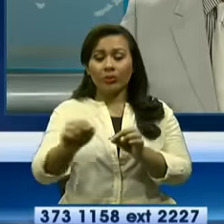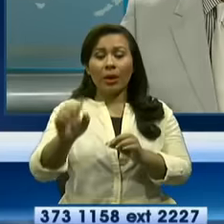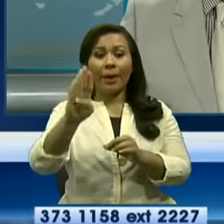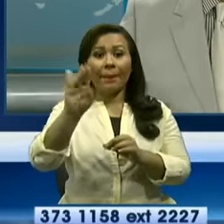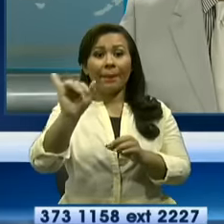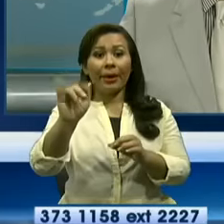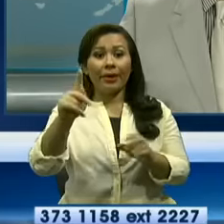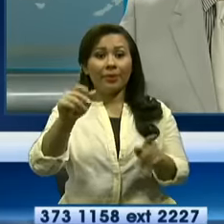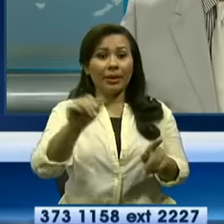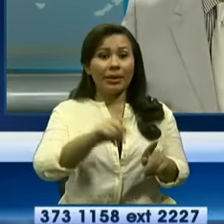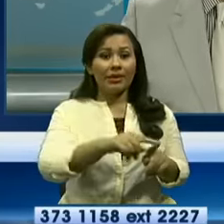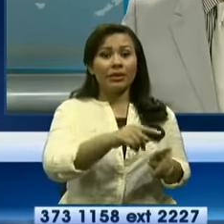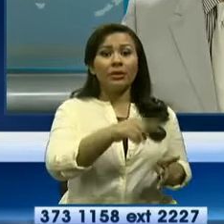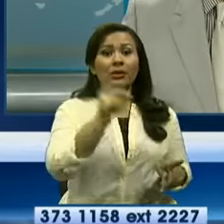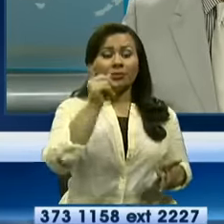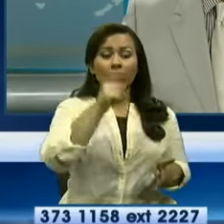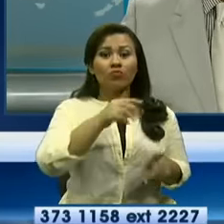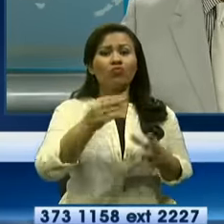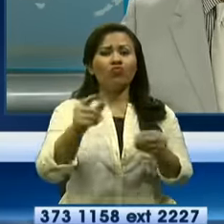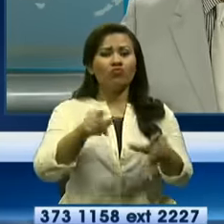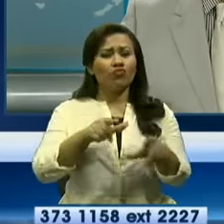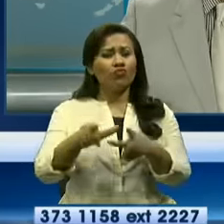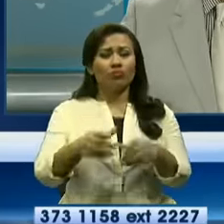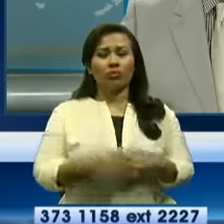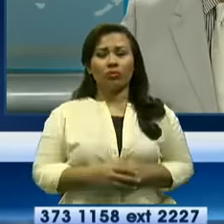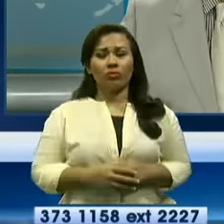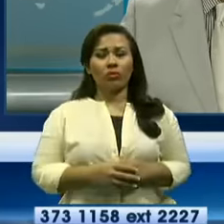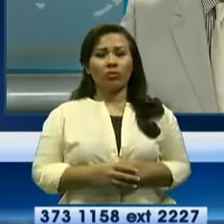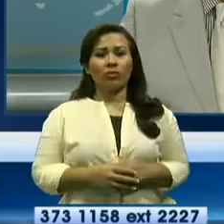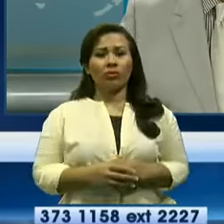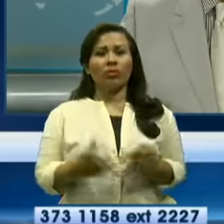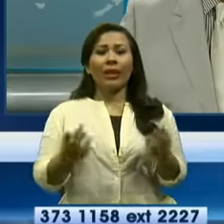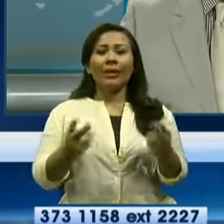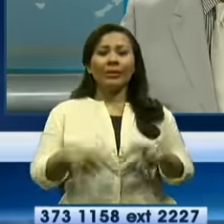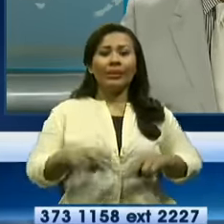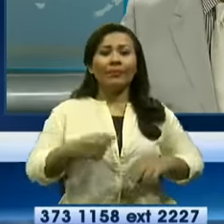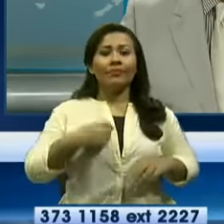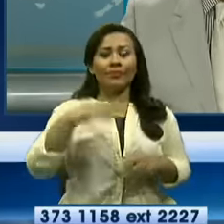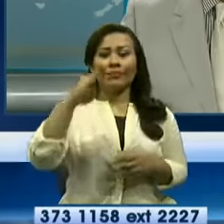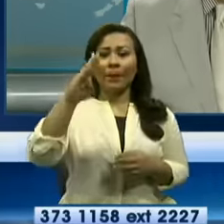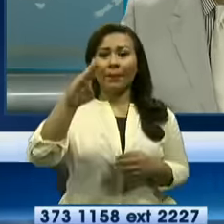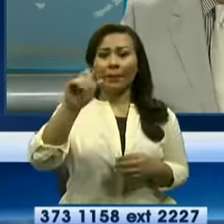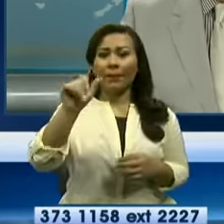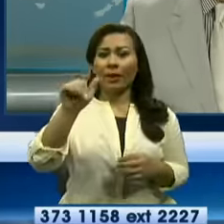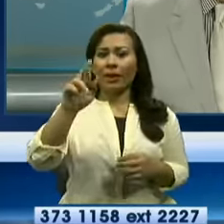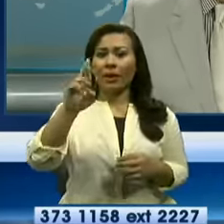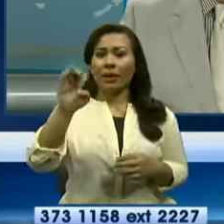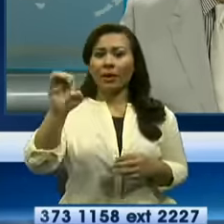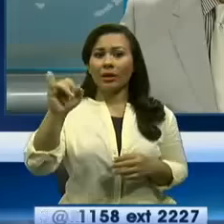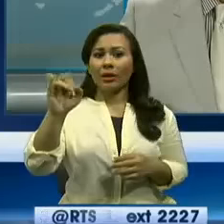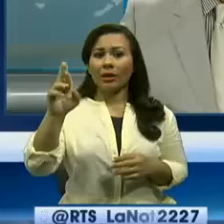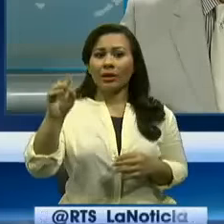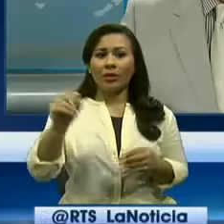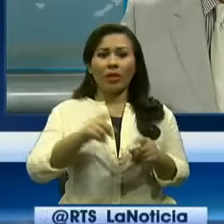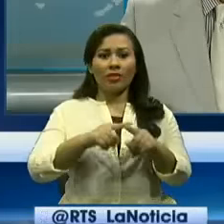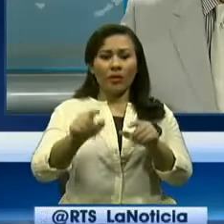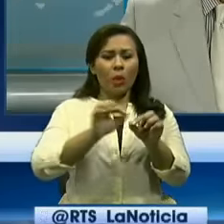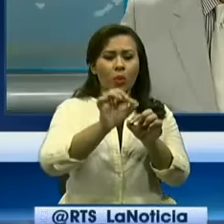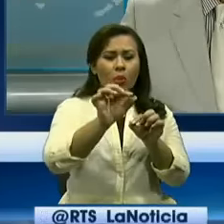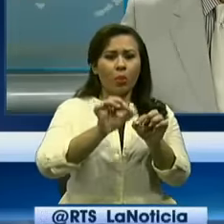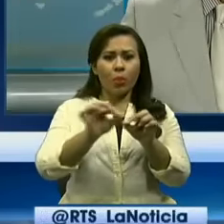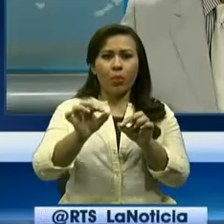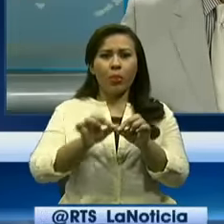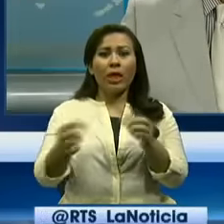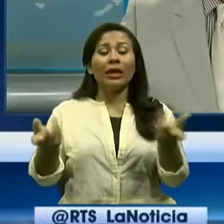Paraíso Sur, sectores también, algunas casas en El Salto, en Barreiro. Y tenemos